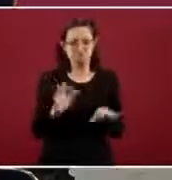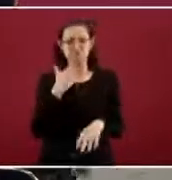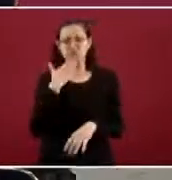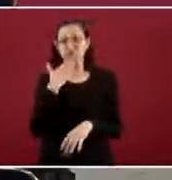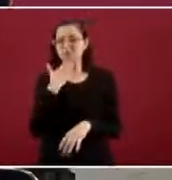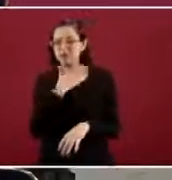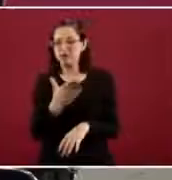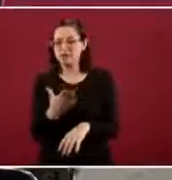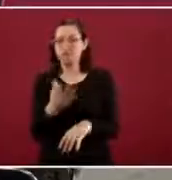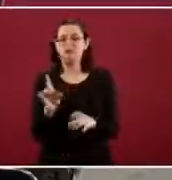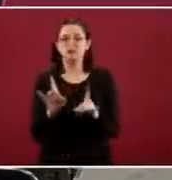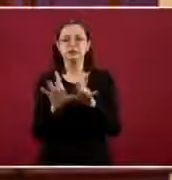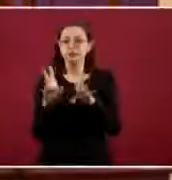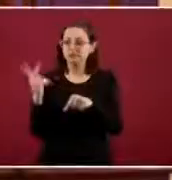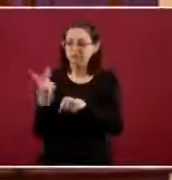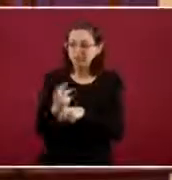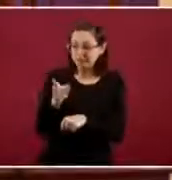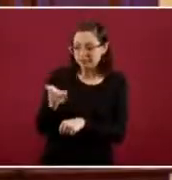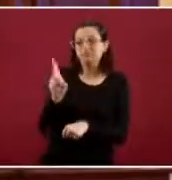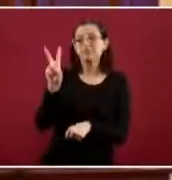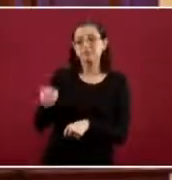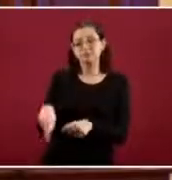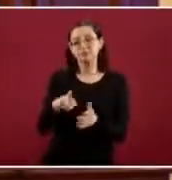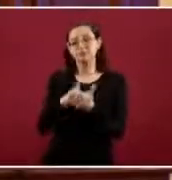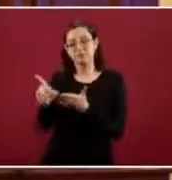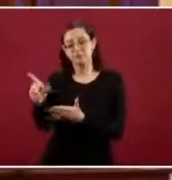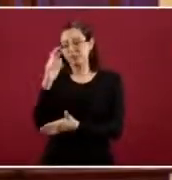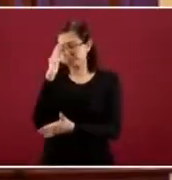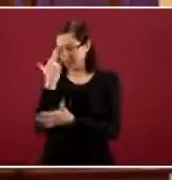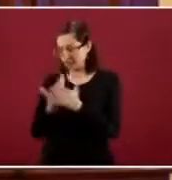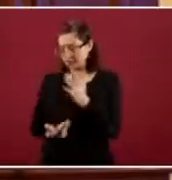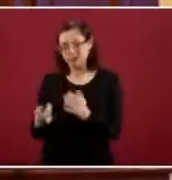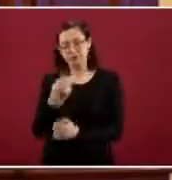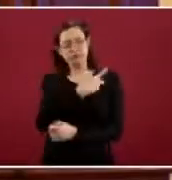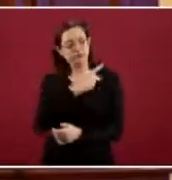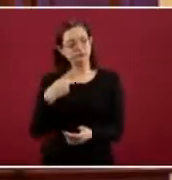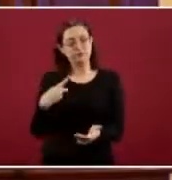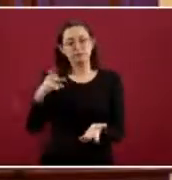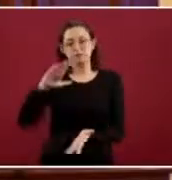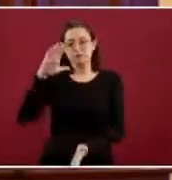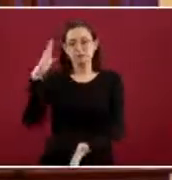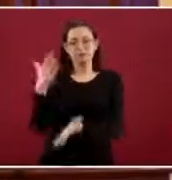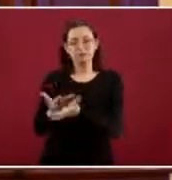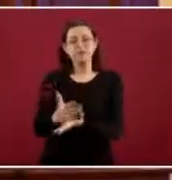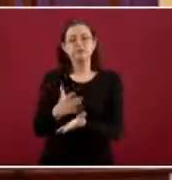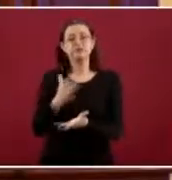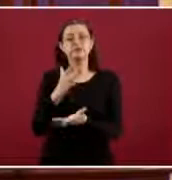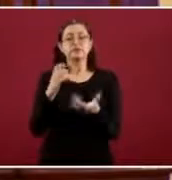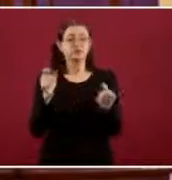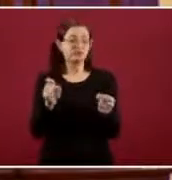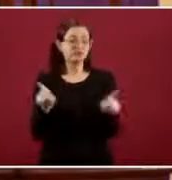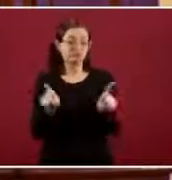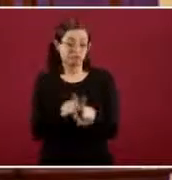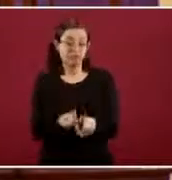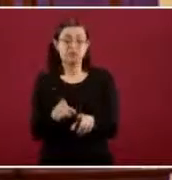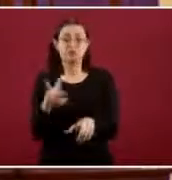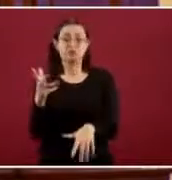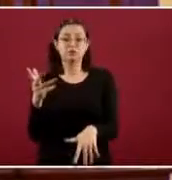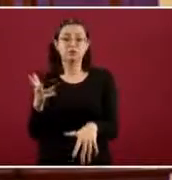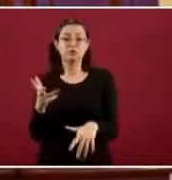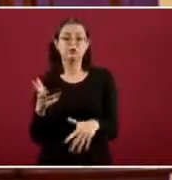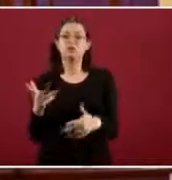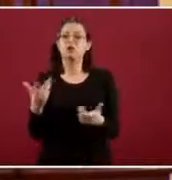decir: esto está pasando, esto es una violación de derechos, hay que pararlo ahí. Y en otros casos, digamos, vamos a las